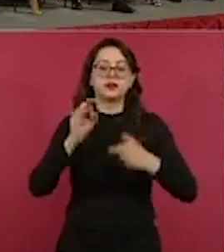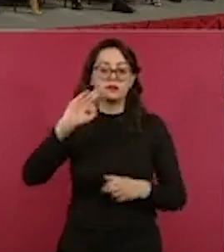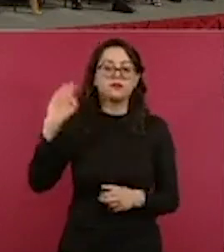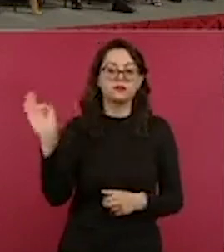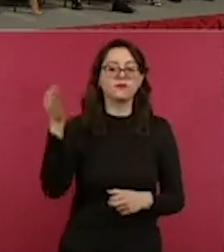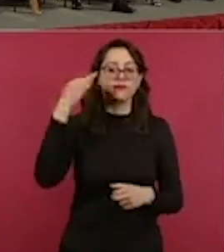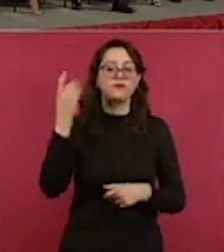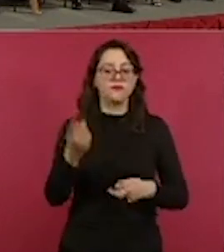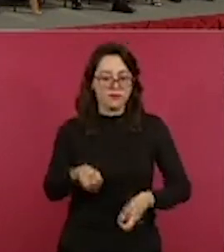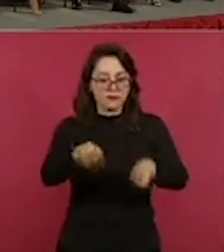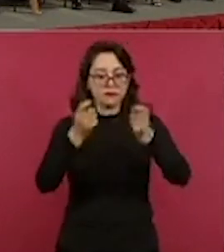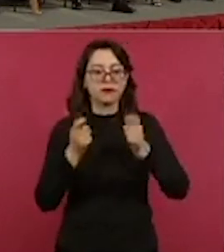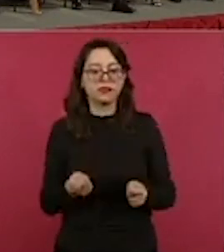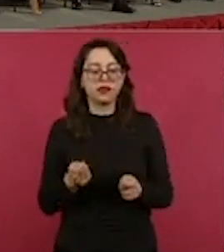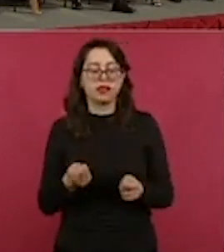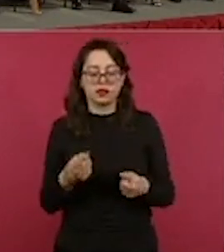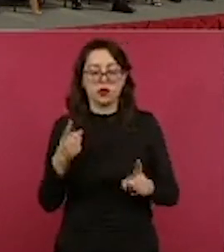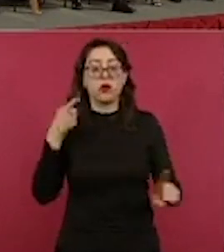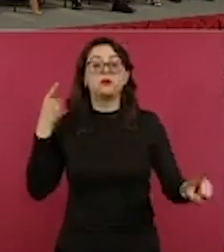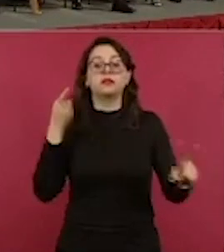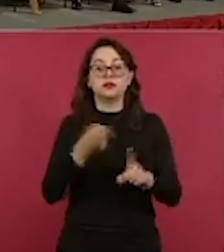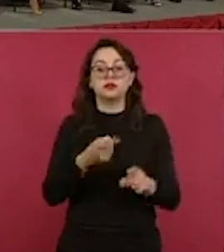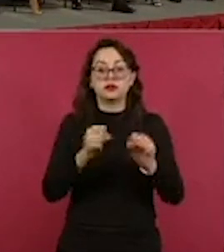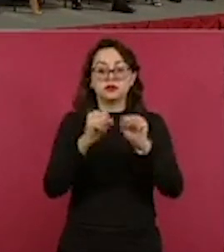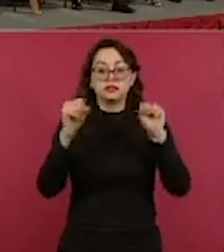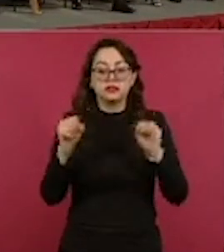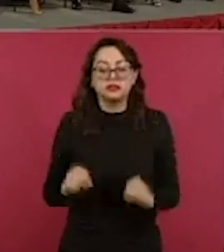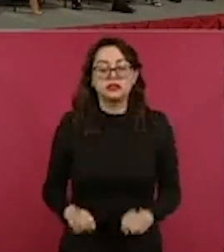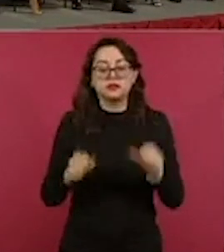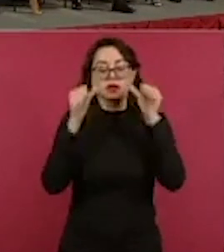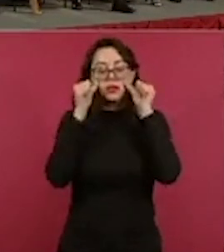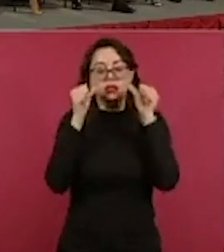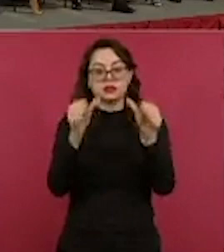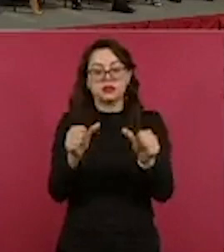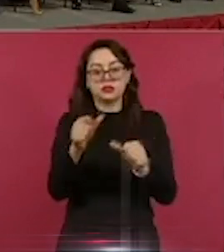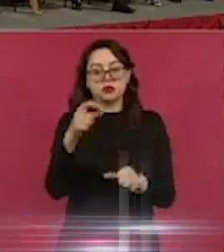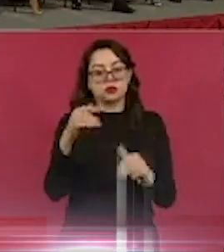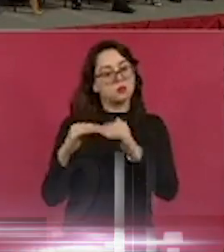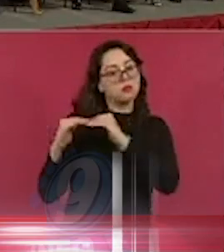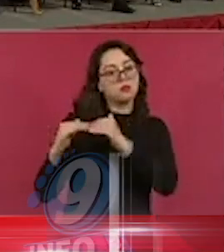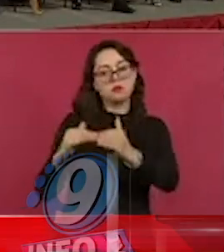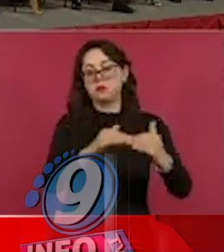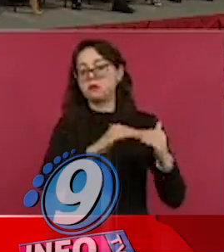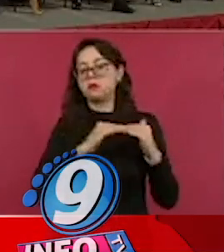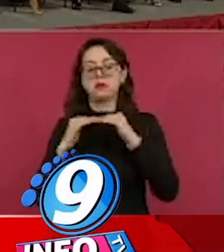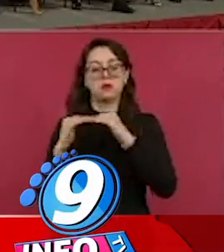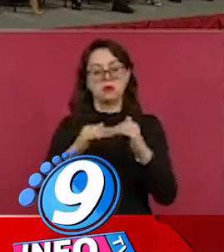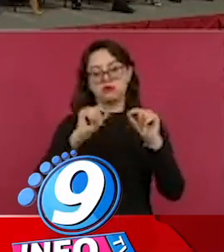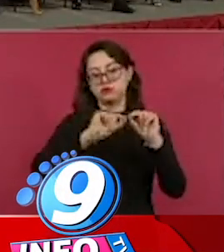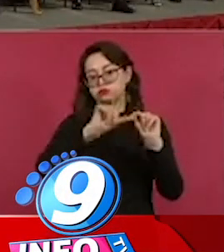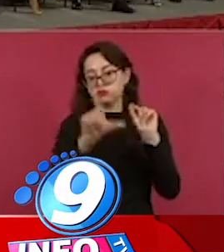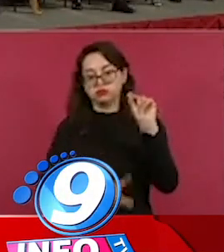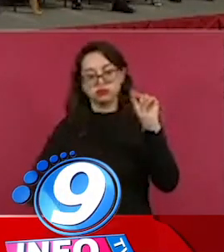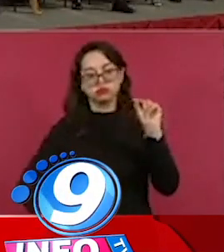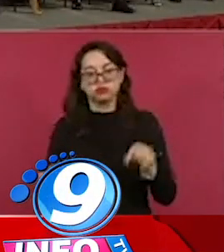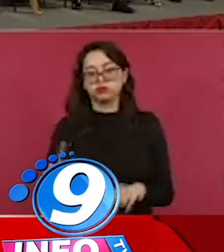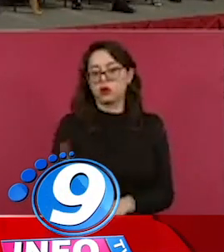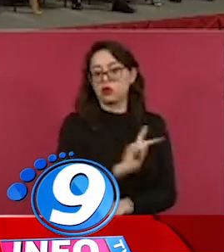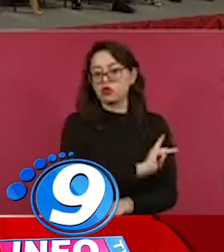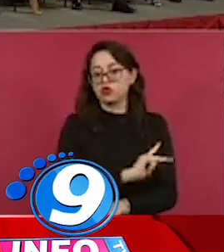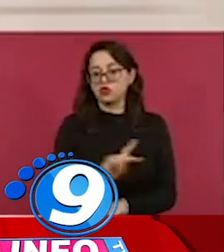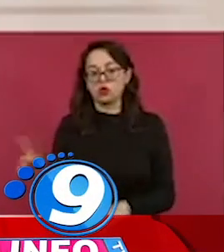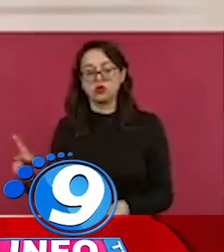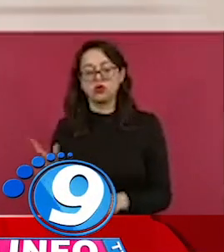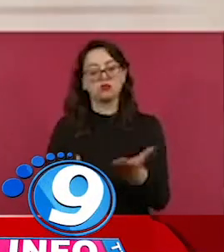consolidar la operación de un sistema de atención médica único y público